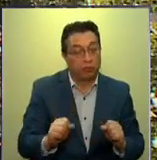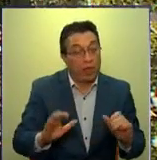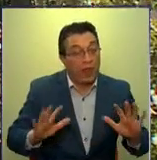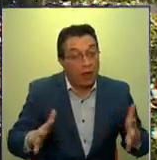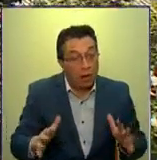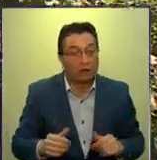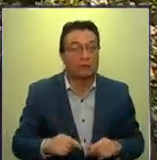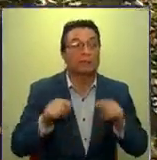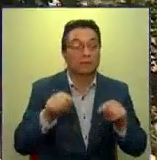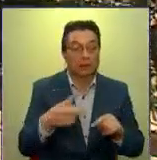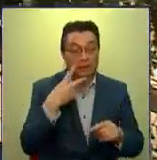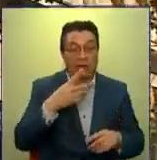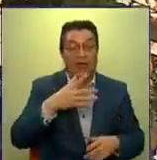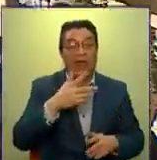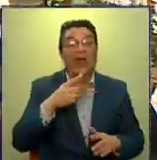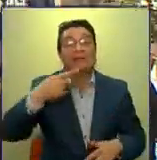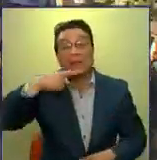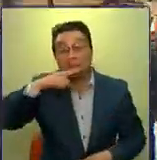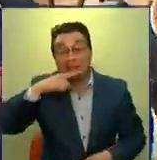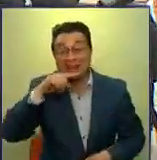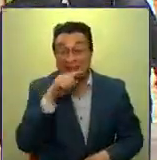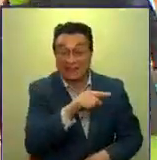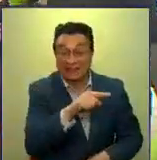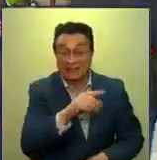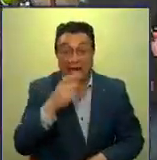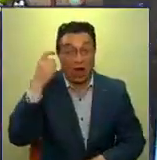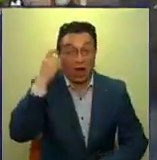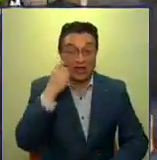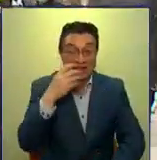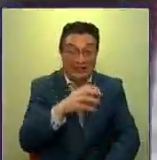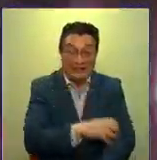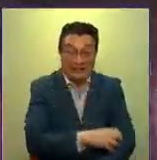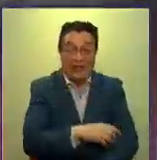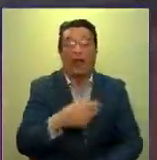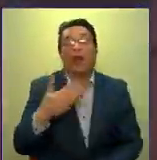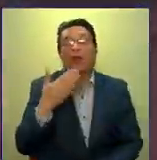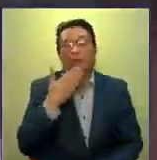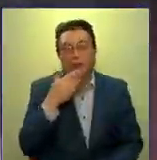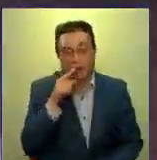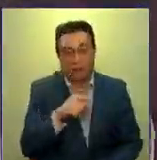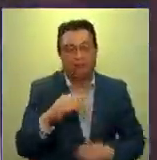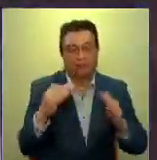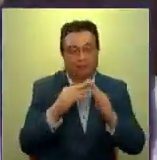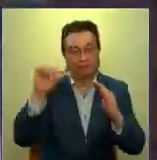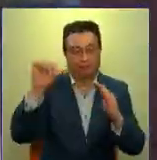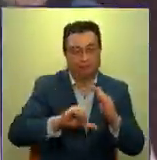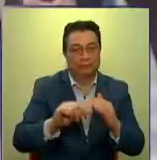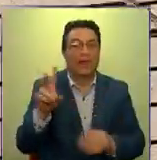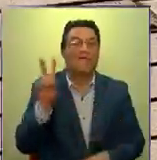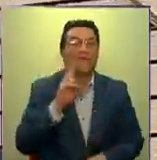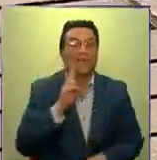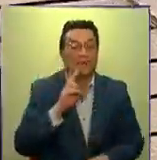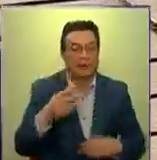informó que San Vicente de Taguatagua, en la región de O'Higgins, entrará en cuarentena a contar de este viernes a las 22 horas.